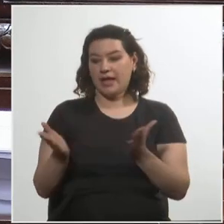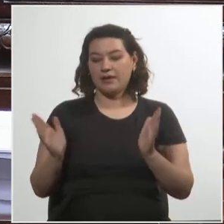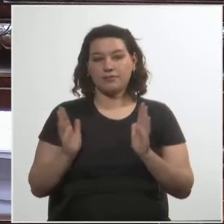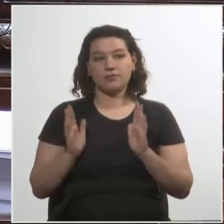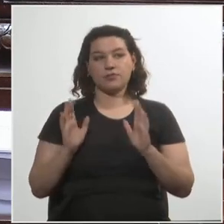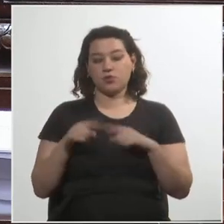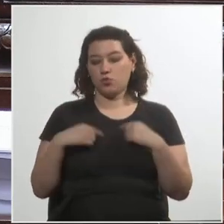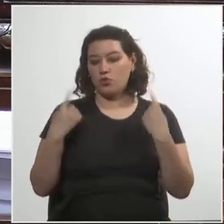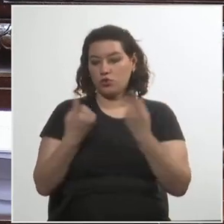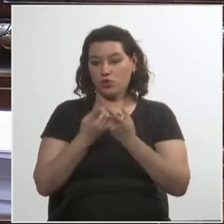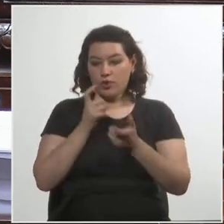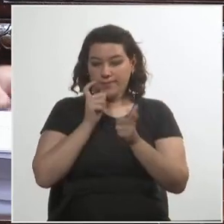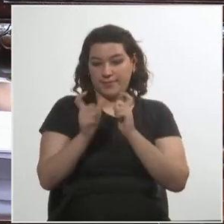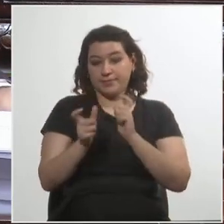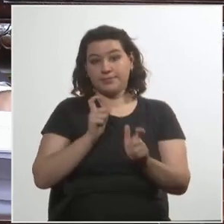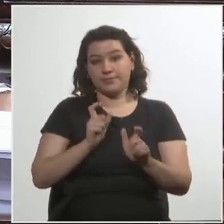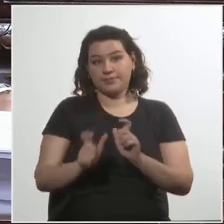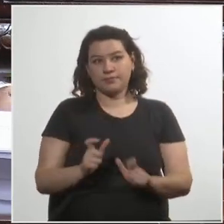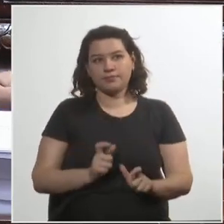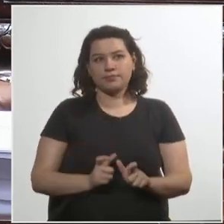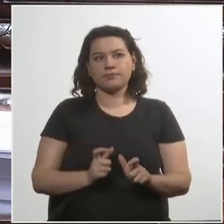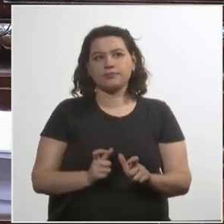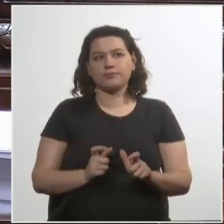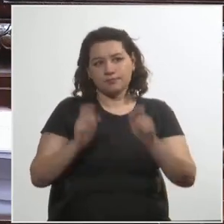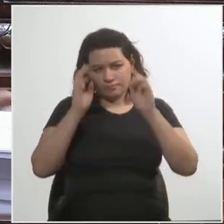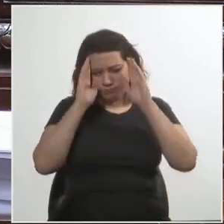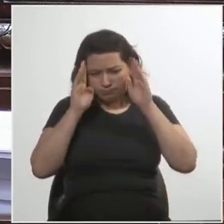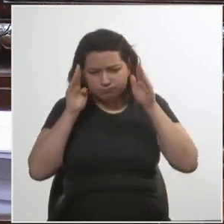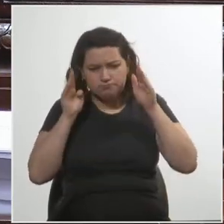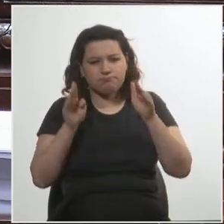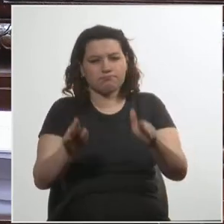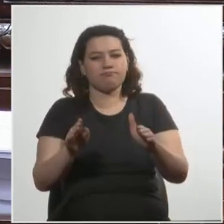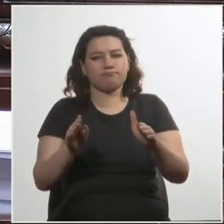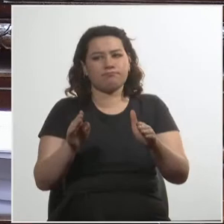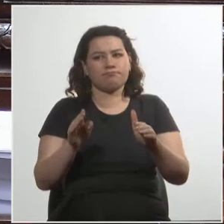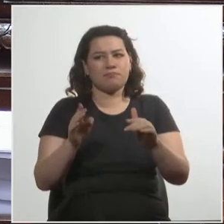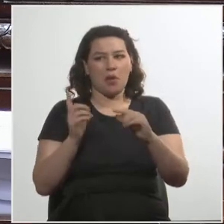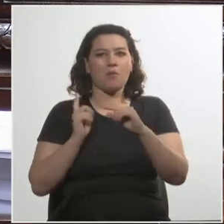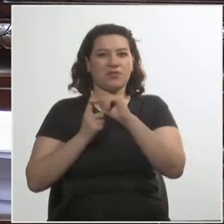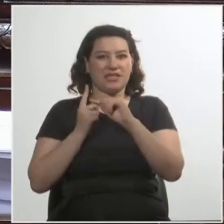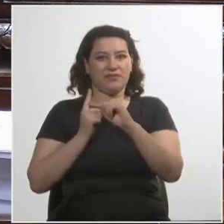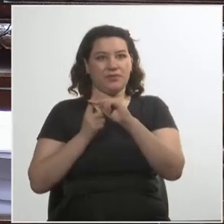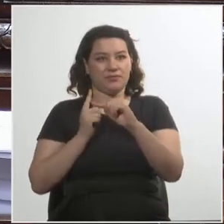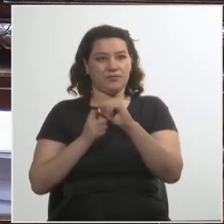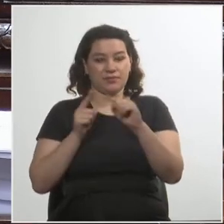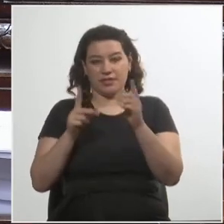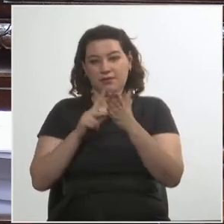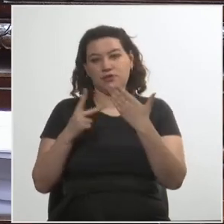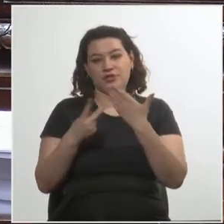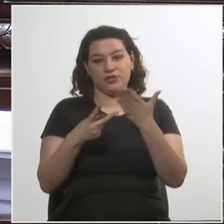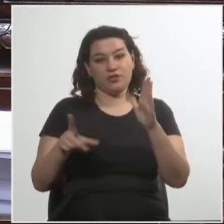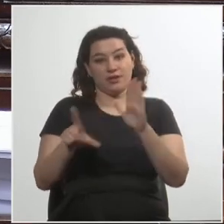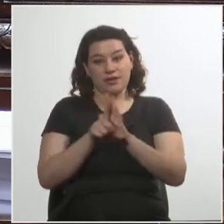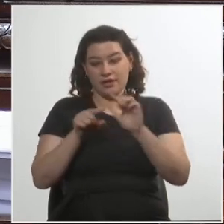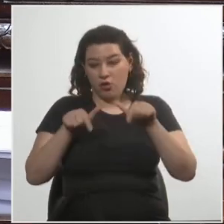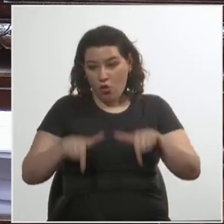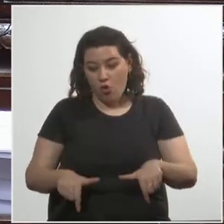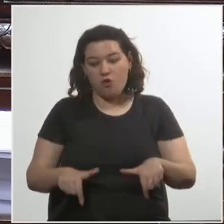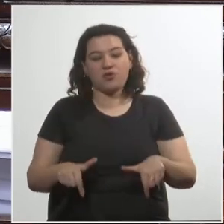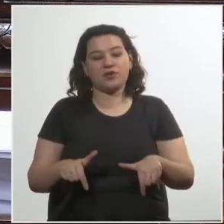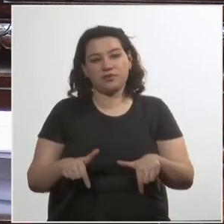nuestros argumentos con un enfoque positivo de este proyecto de ley que hoy